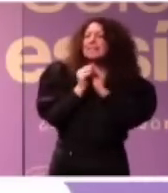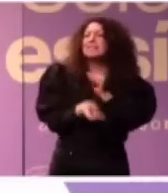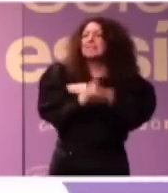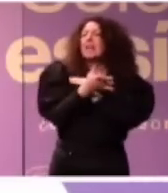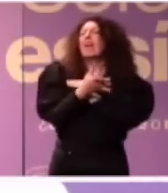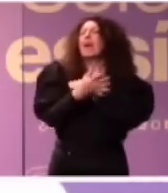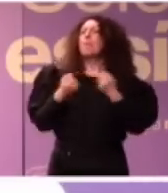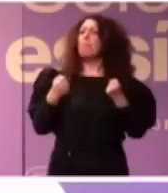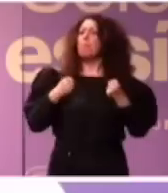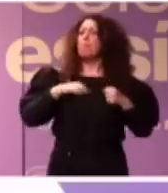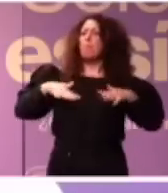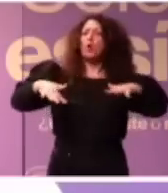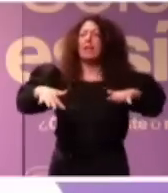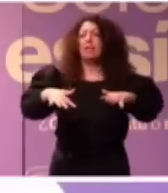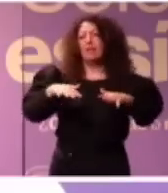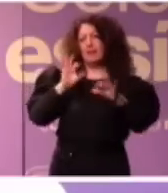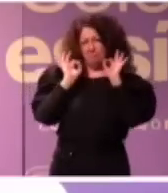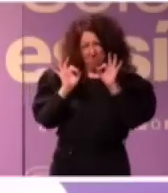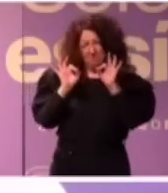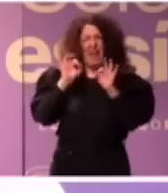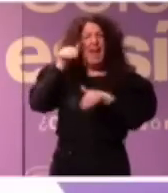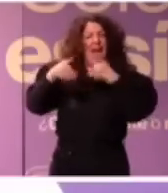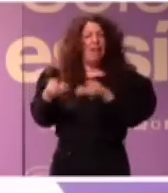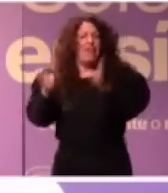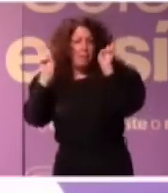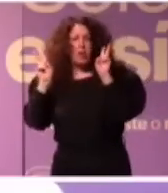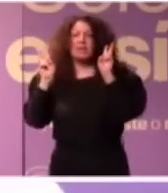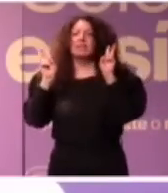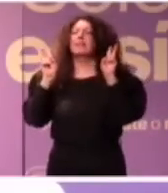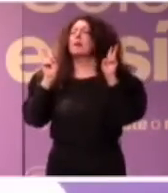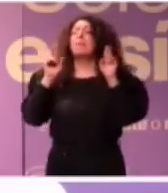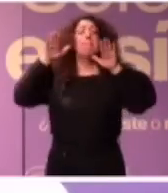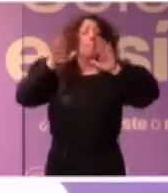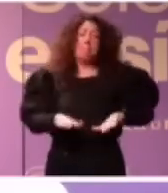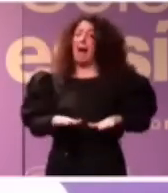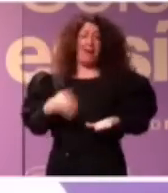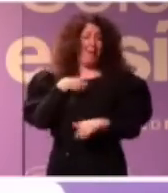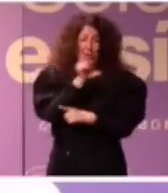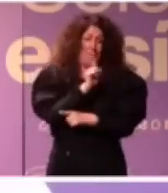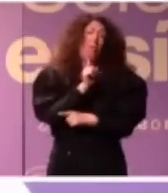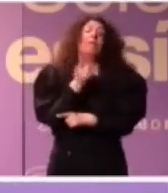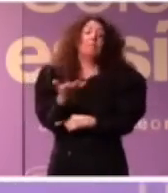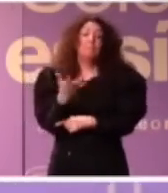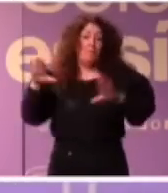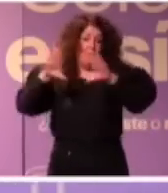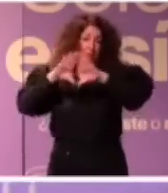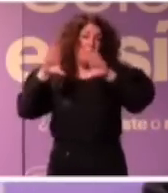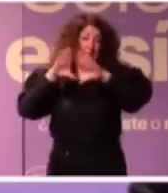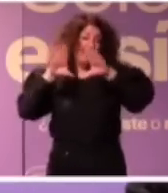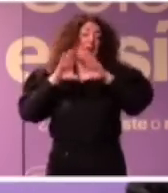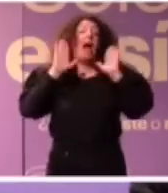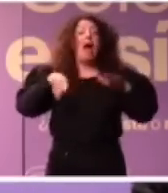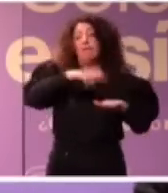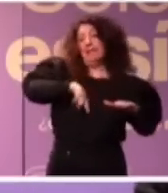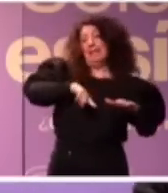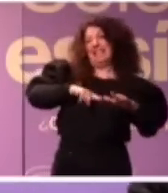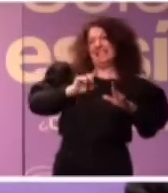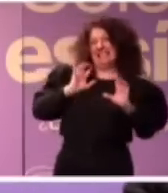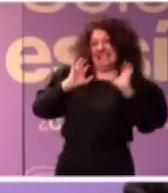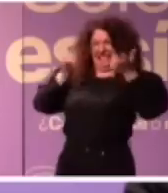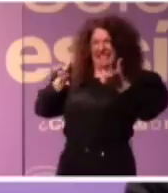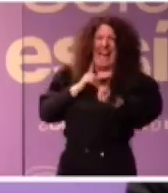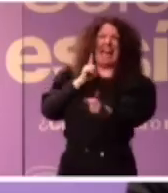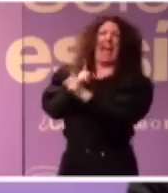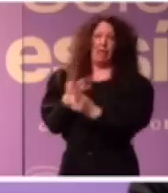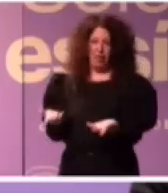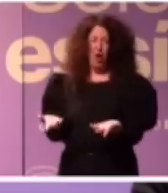potencia democratizadora imparable que es el feminismo, tenía que tener una reacción. Tenía